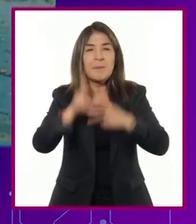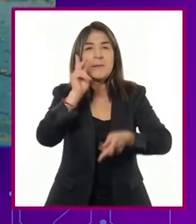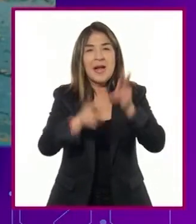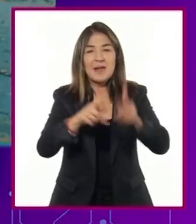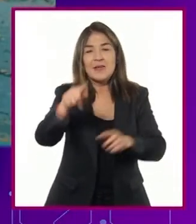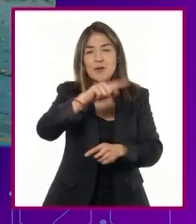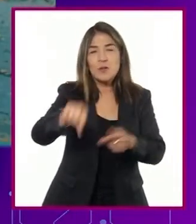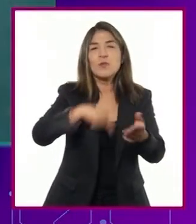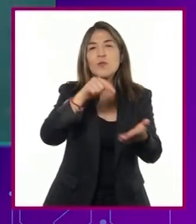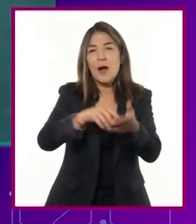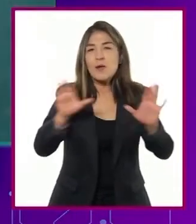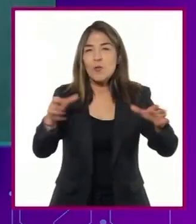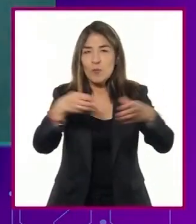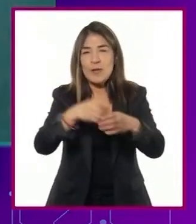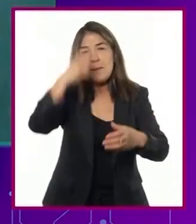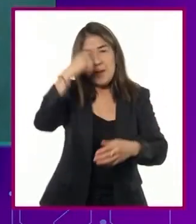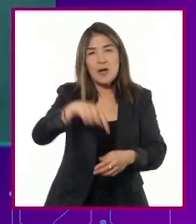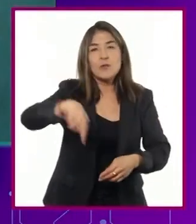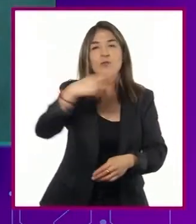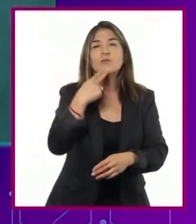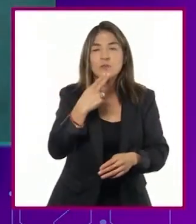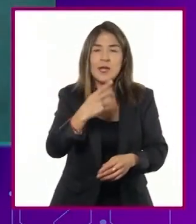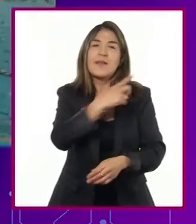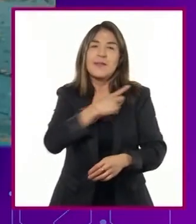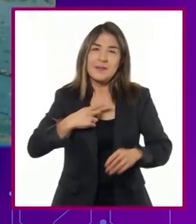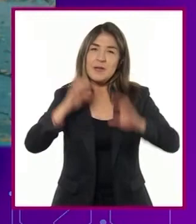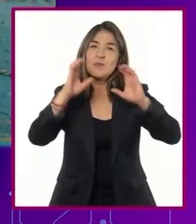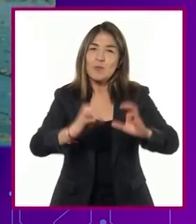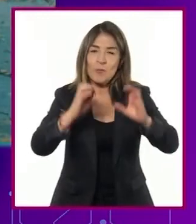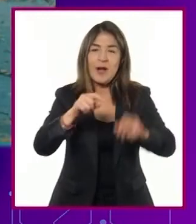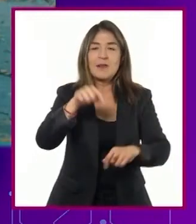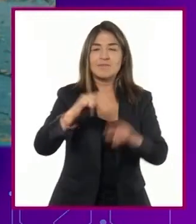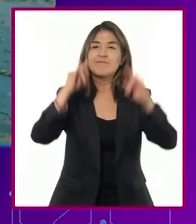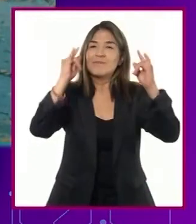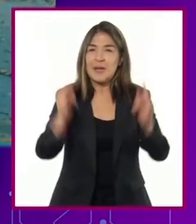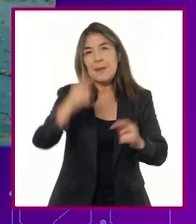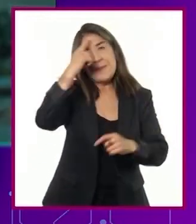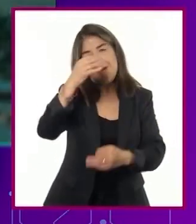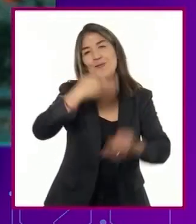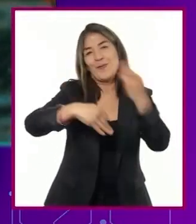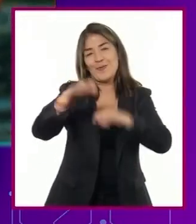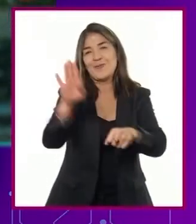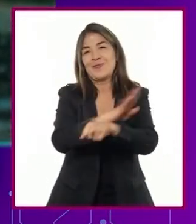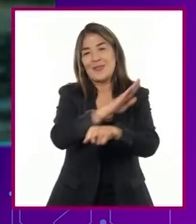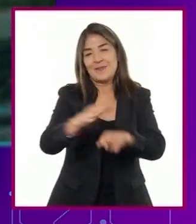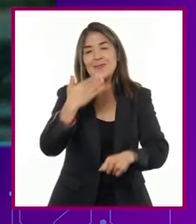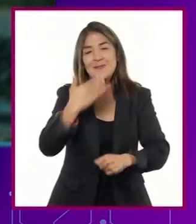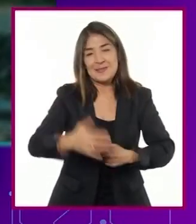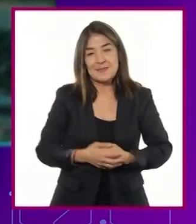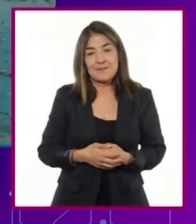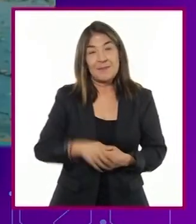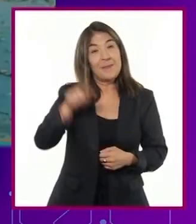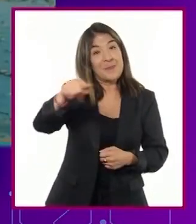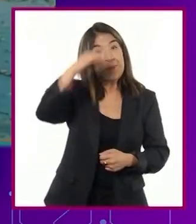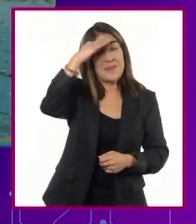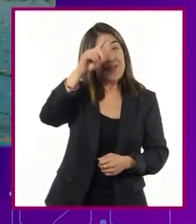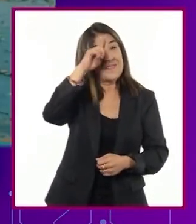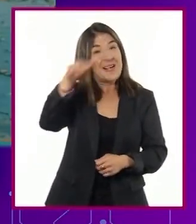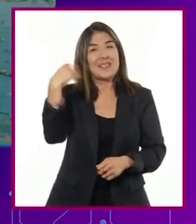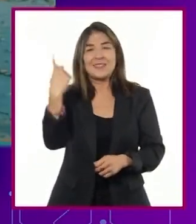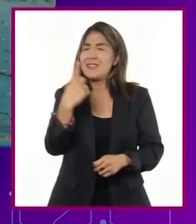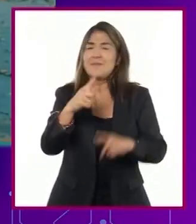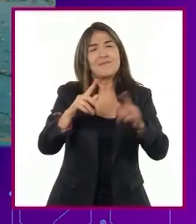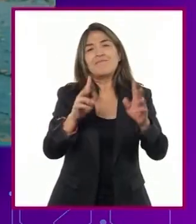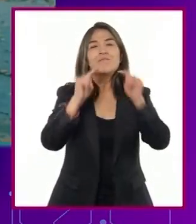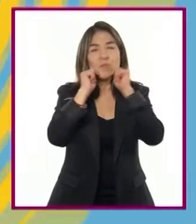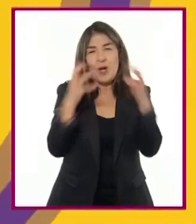los invitaremos a tomar acuerdos para el uso, cuidado y mantenimiento de la cancha, y así todos saldremos beneficiados. No será fácil. Pero lo haremos